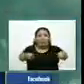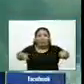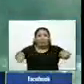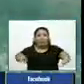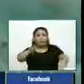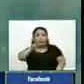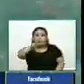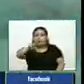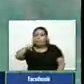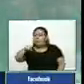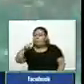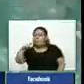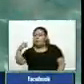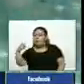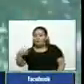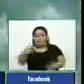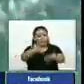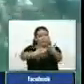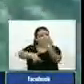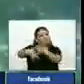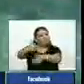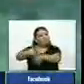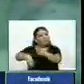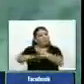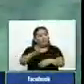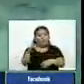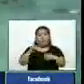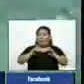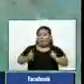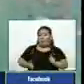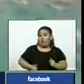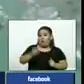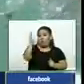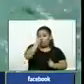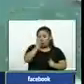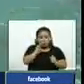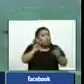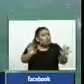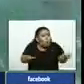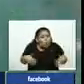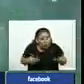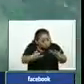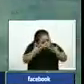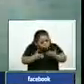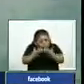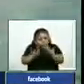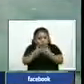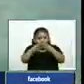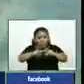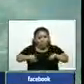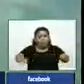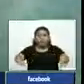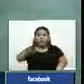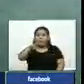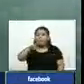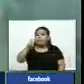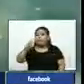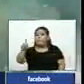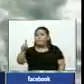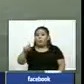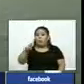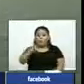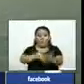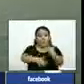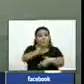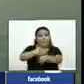de 2.100 kilómetros del litoral. El gobierno de Brasil ha estado tratando de investigar la causa del derrame que ha afectado a 321 playas en